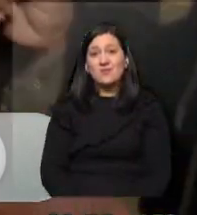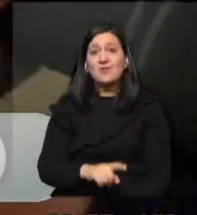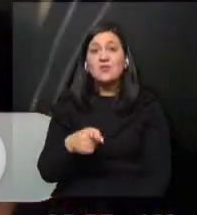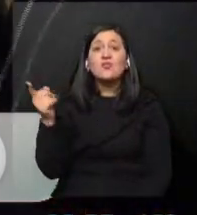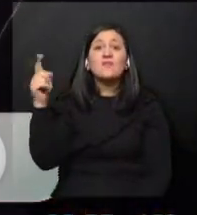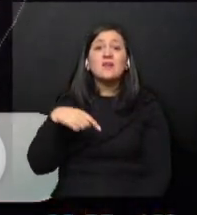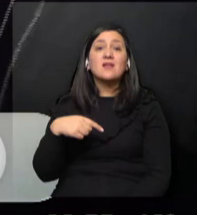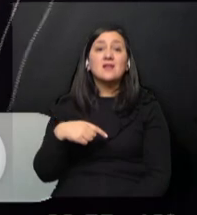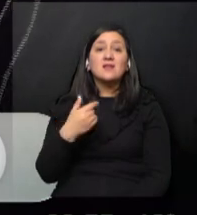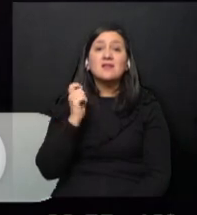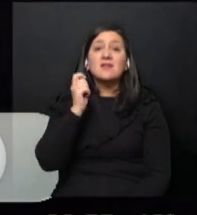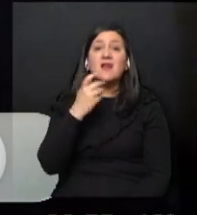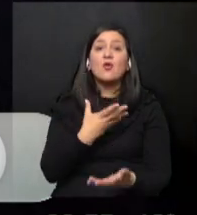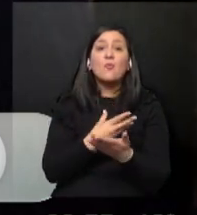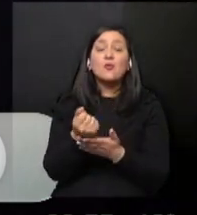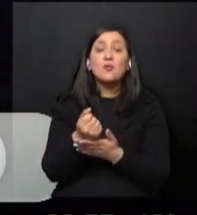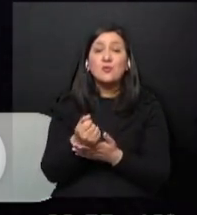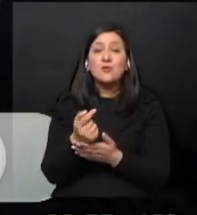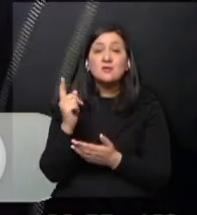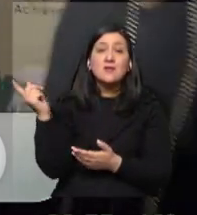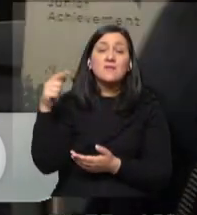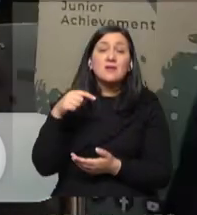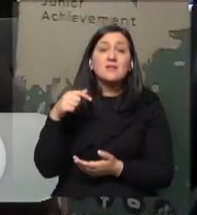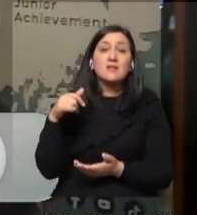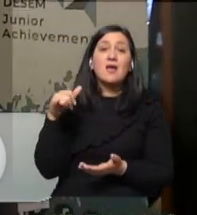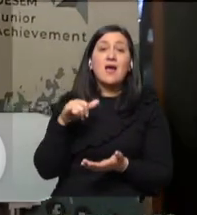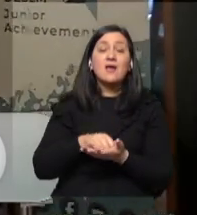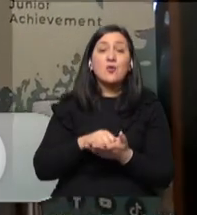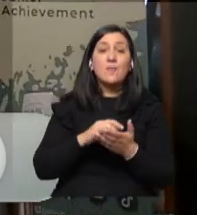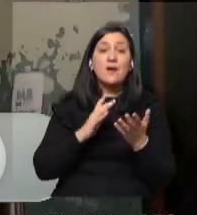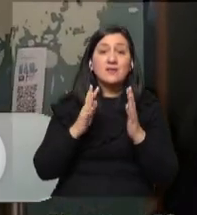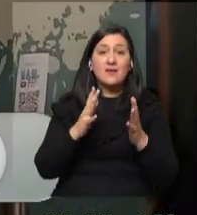viene esta bolsa? ¿Quién la compró? Esta bolsa viene desde Aeroparque.